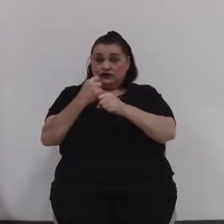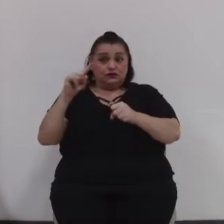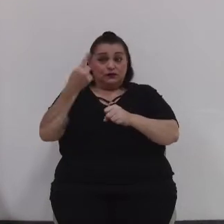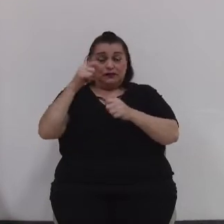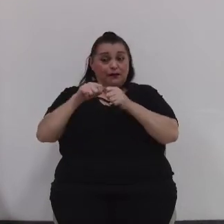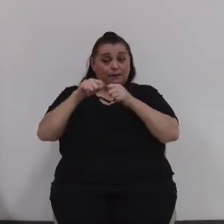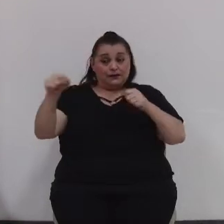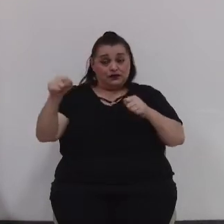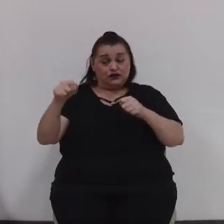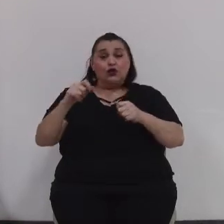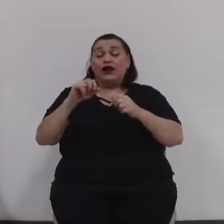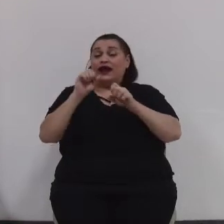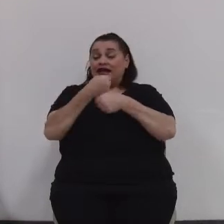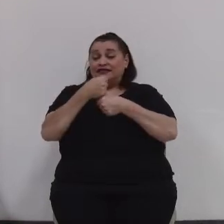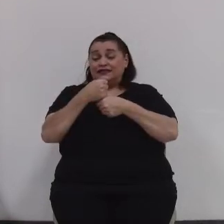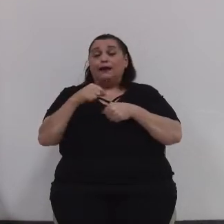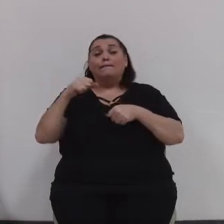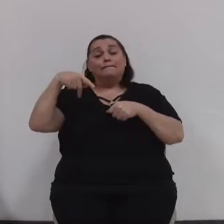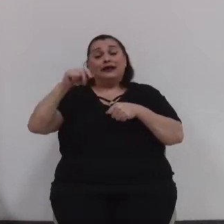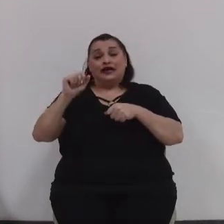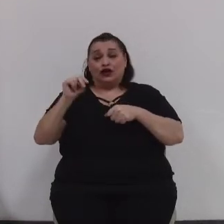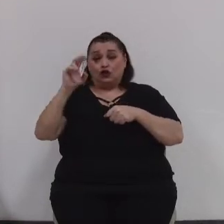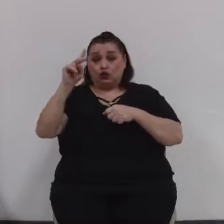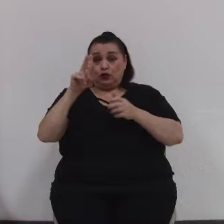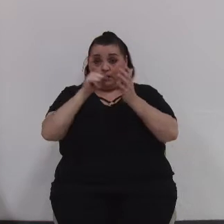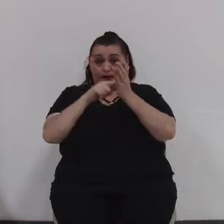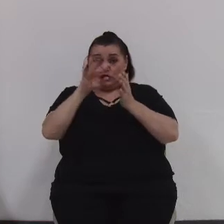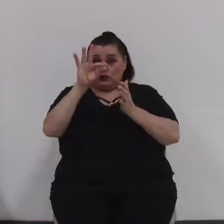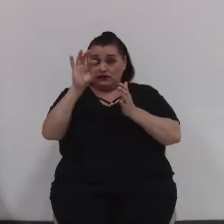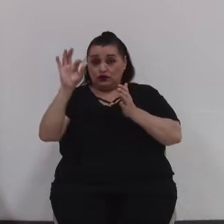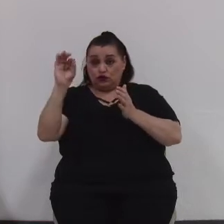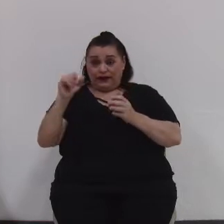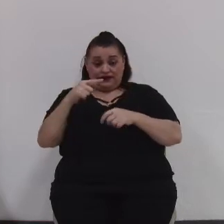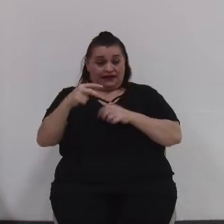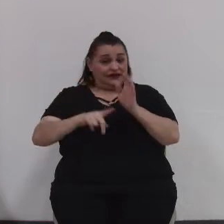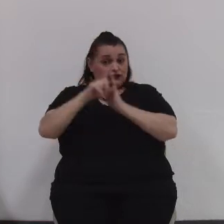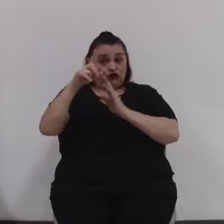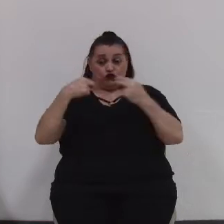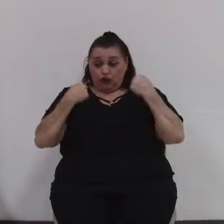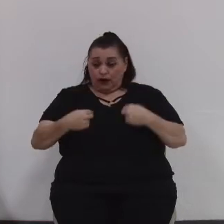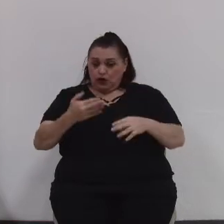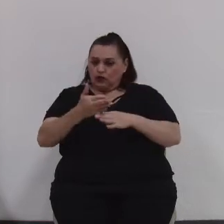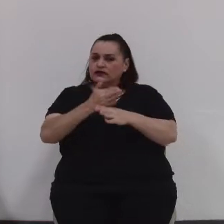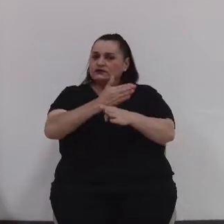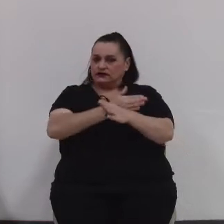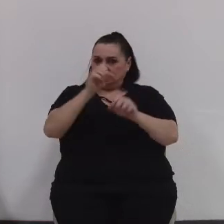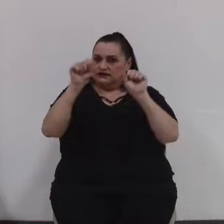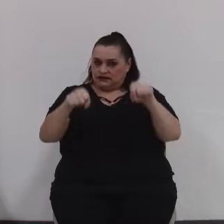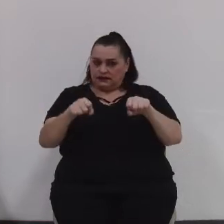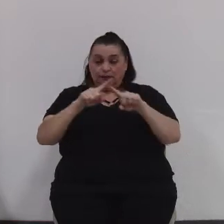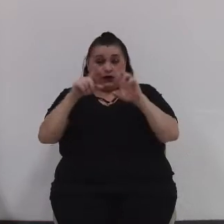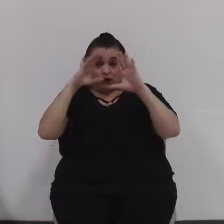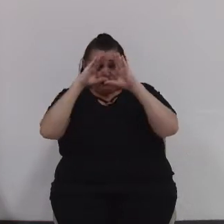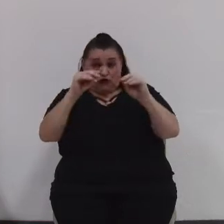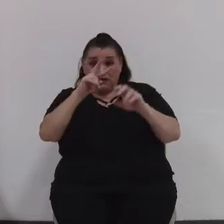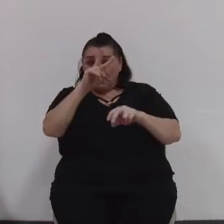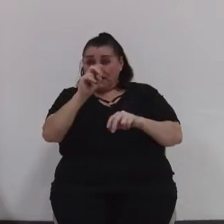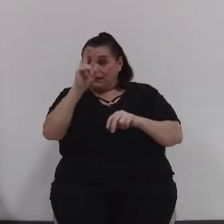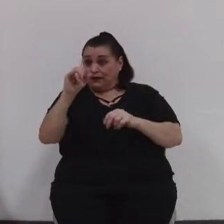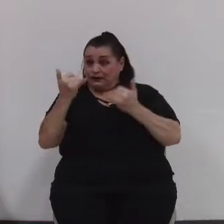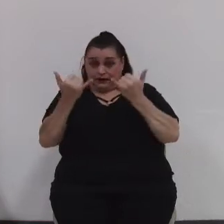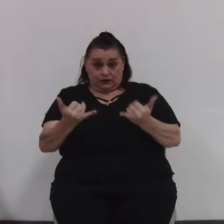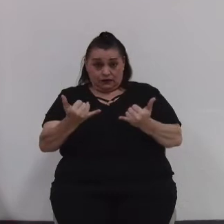medición hecha por el PNUD en 1990, la tendencia del desarrollo humano en Costa Rica había sido creciente. Pero entre el informe 2020 y el